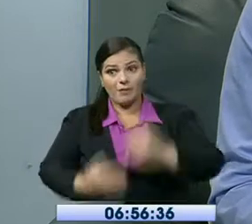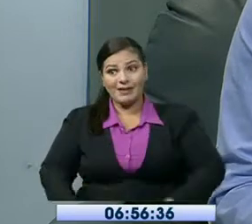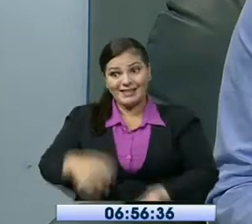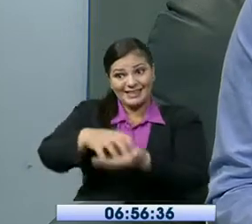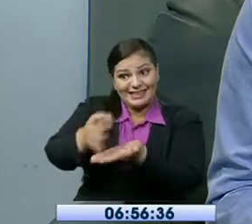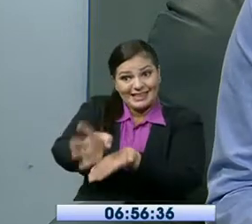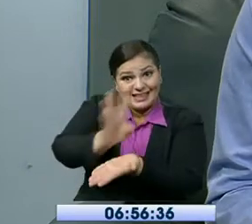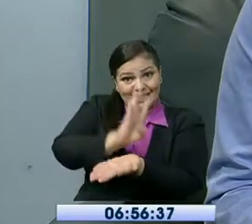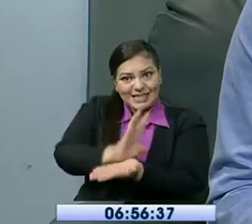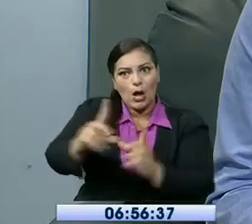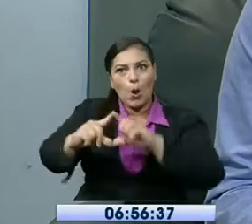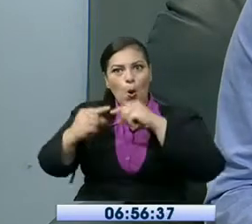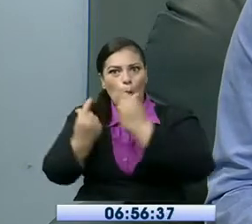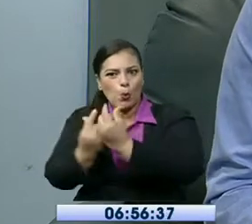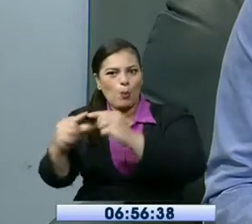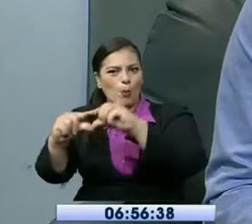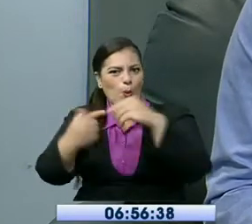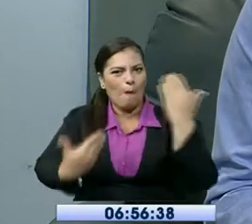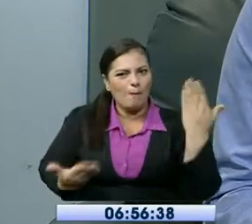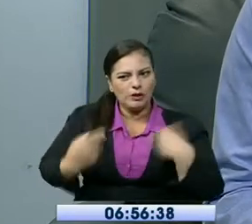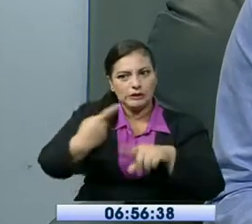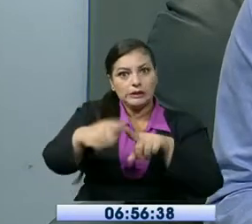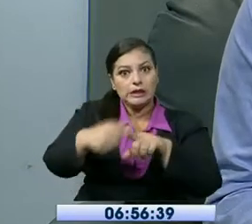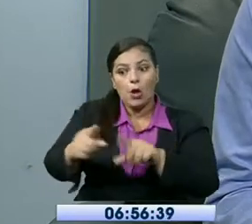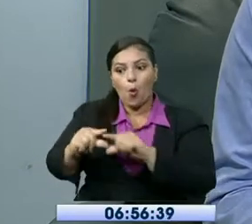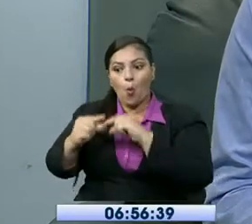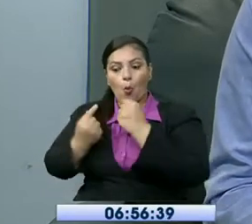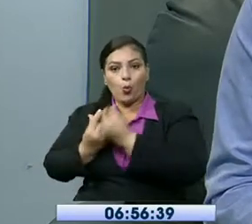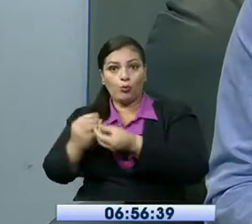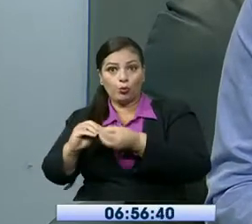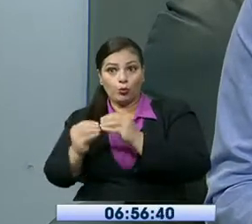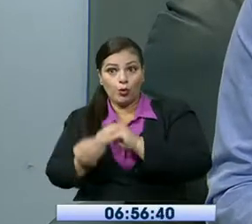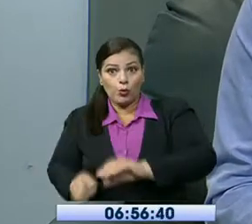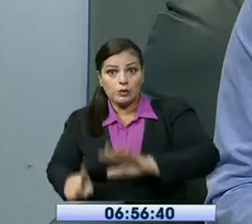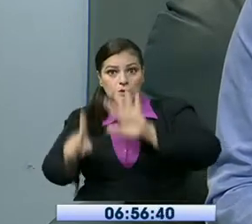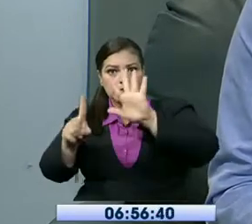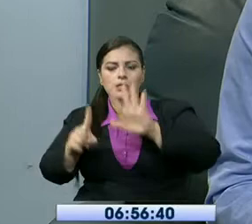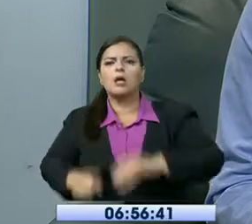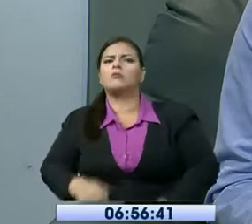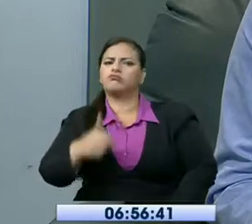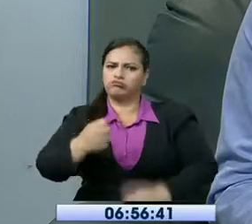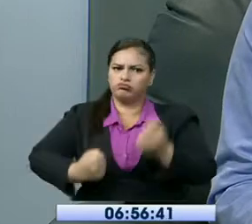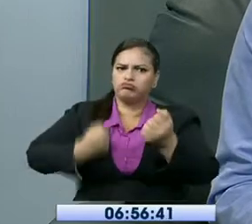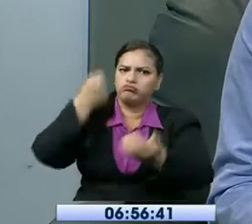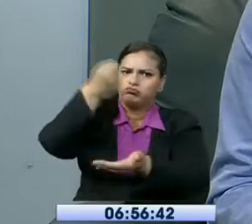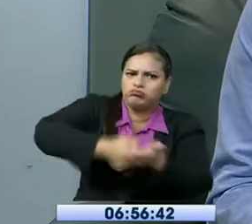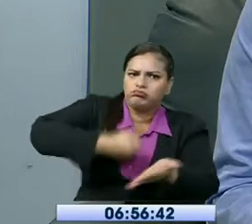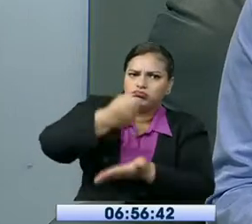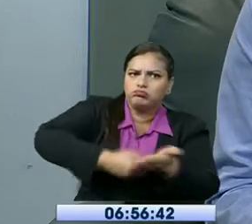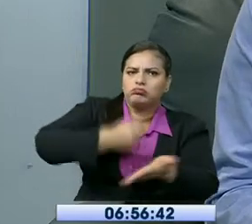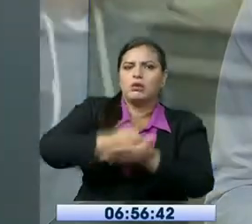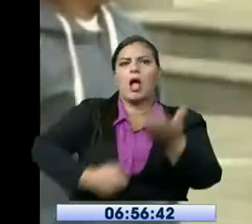a este y otros temas en su habitual entrevista radial de los días miércoles.